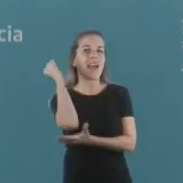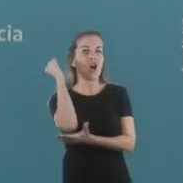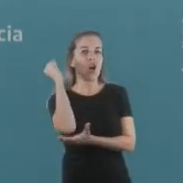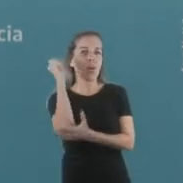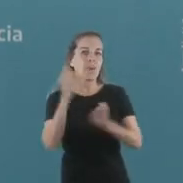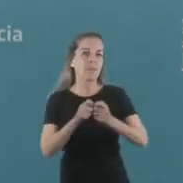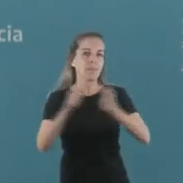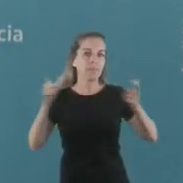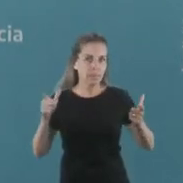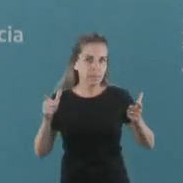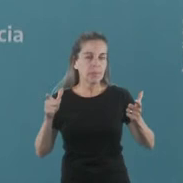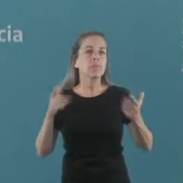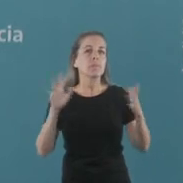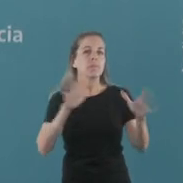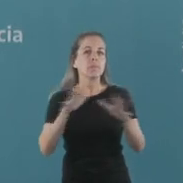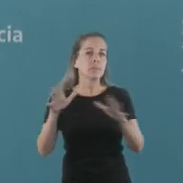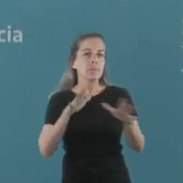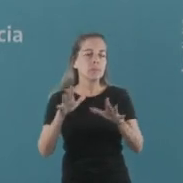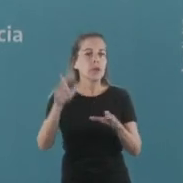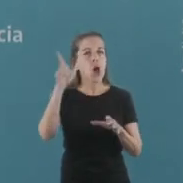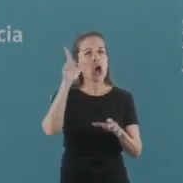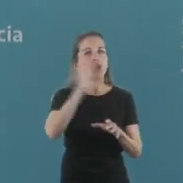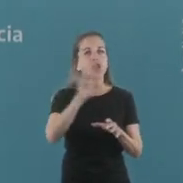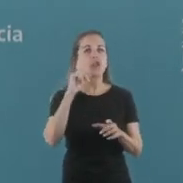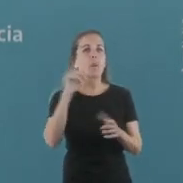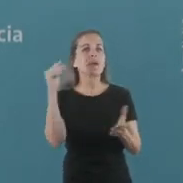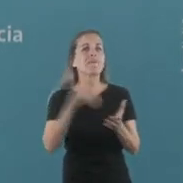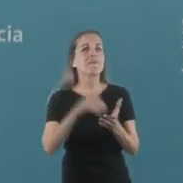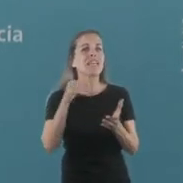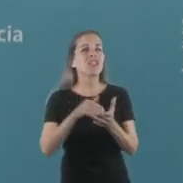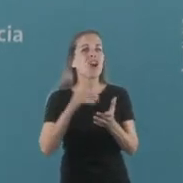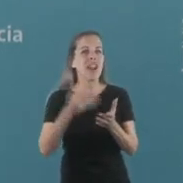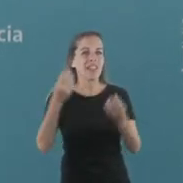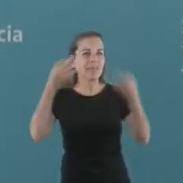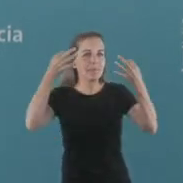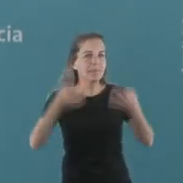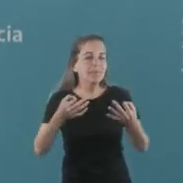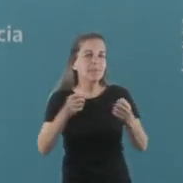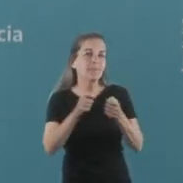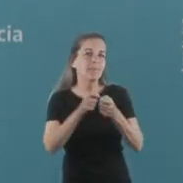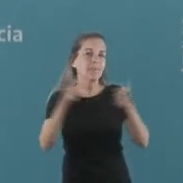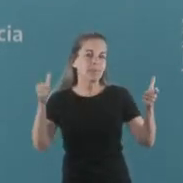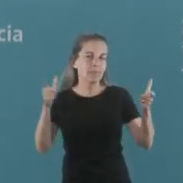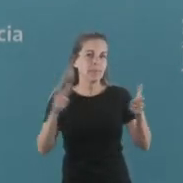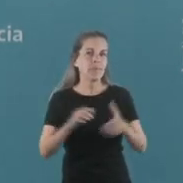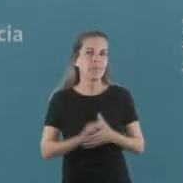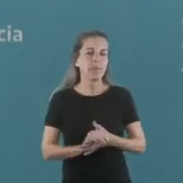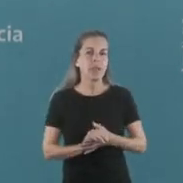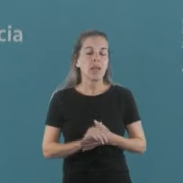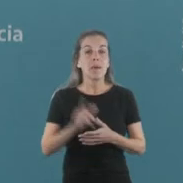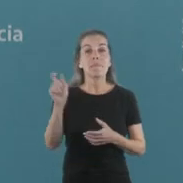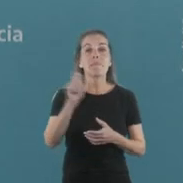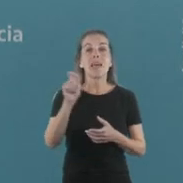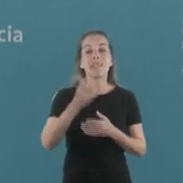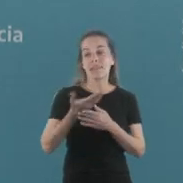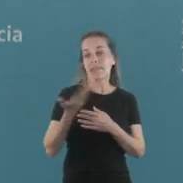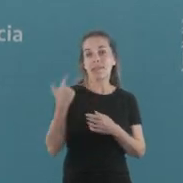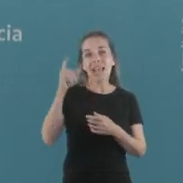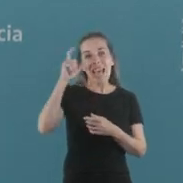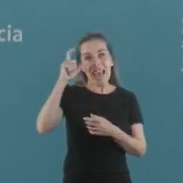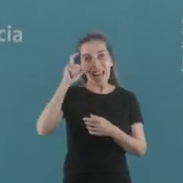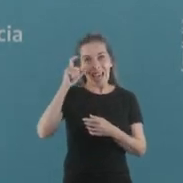CAME, los 800.000 millones. Esto es un crecimiento importantísimo. Durante el enero, además, ingresaron al